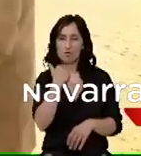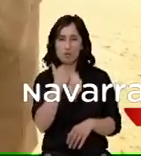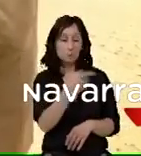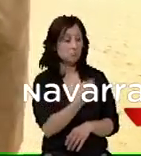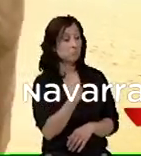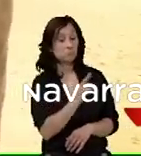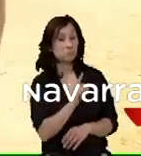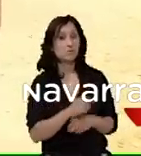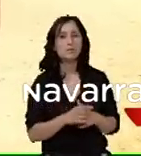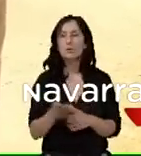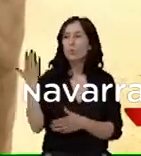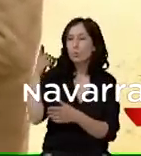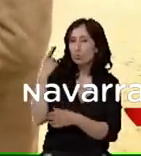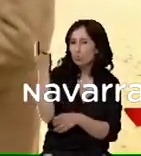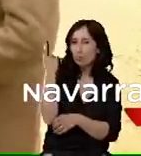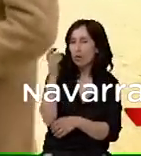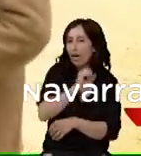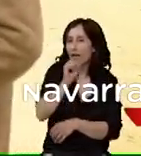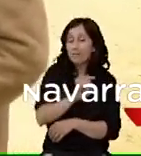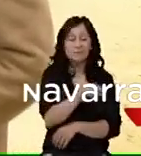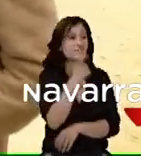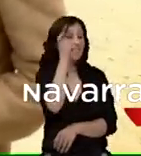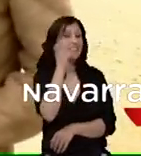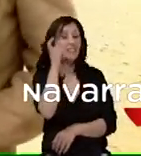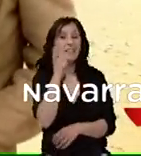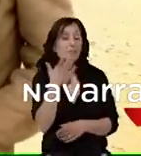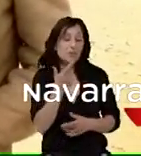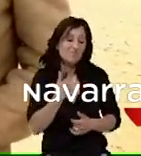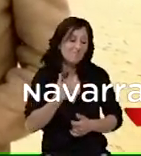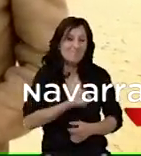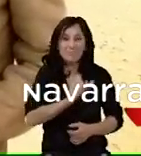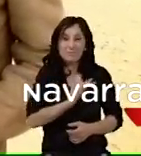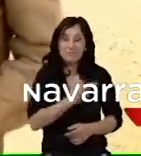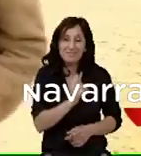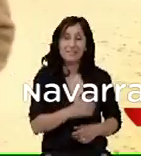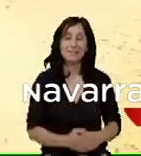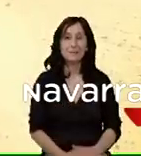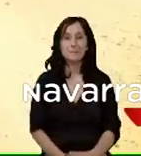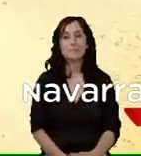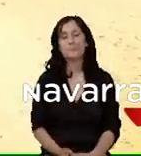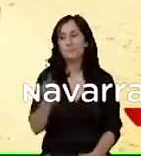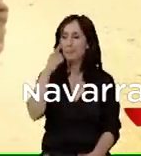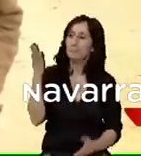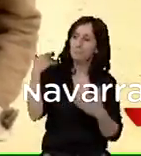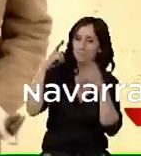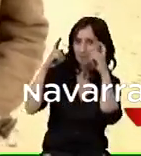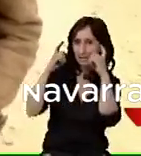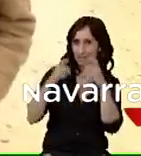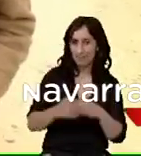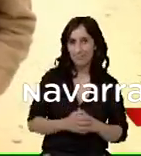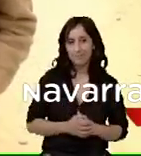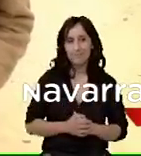cantabas cuando estabas allí solo? Intentaba, pero no es lo mío. ¿Seguro? Sí, sí. Venga, vamos a intentarlo. Buah, que no